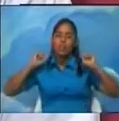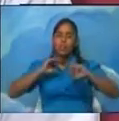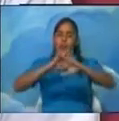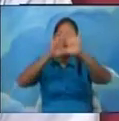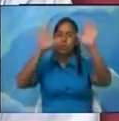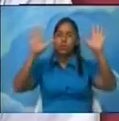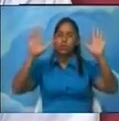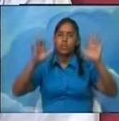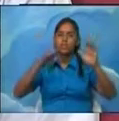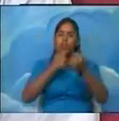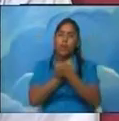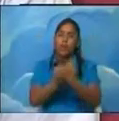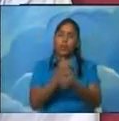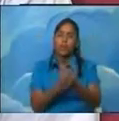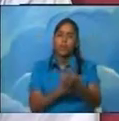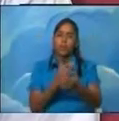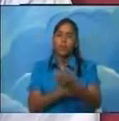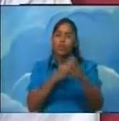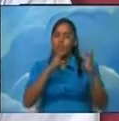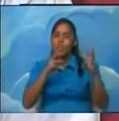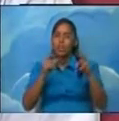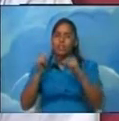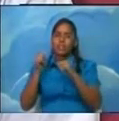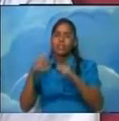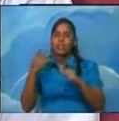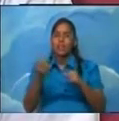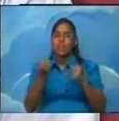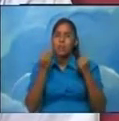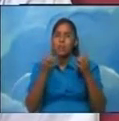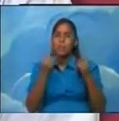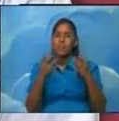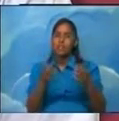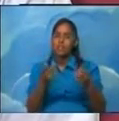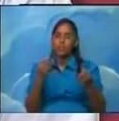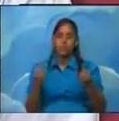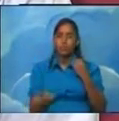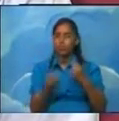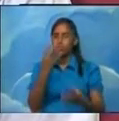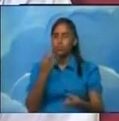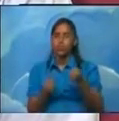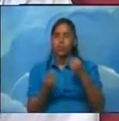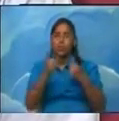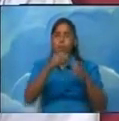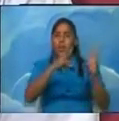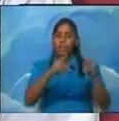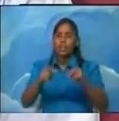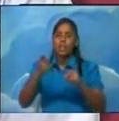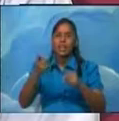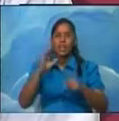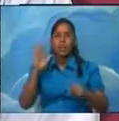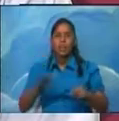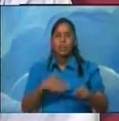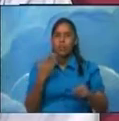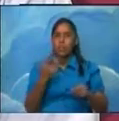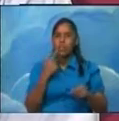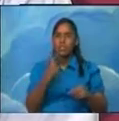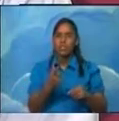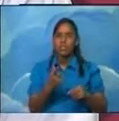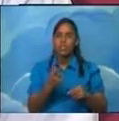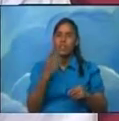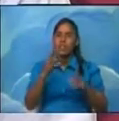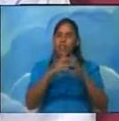maravillosa, amados hermanos, una tierra bastante fértil, una tierra que podía catalogarse en